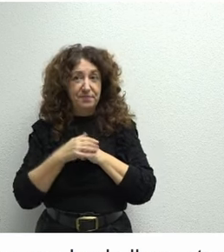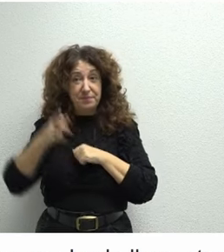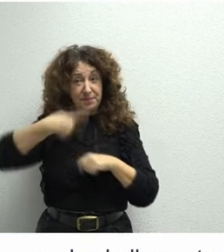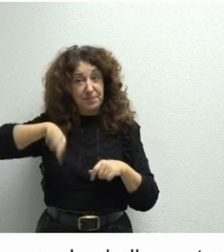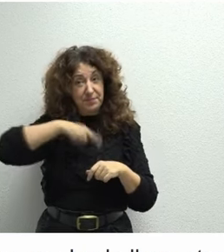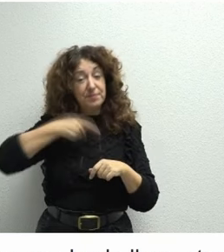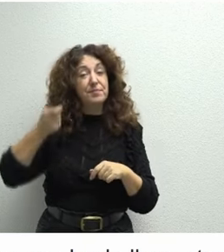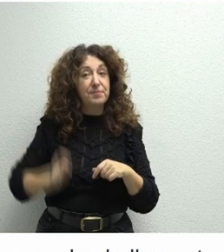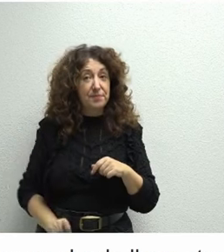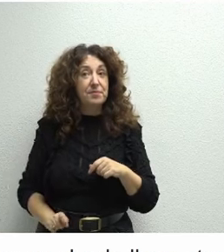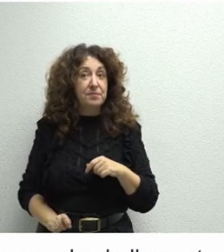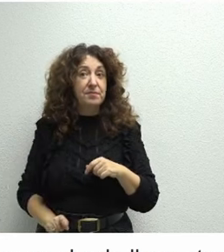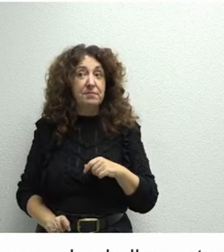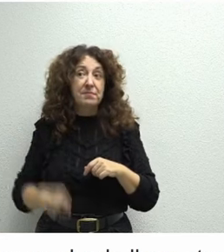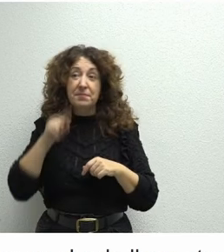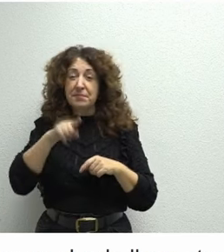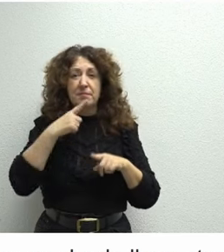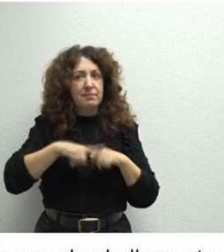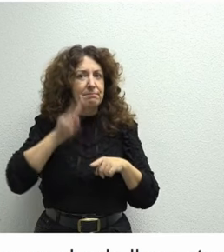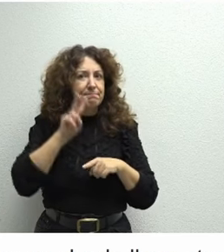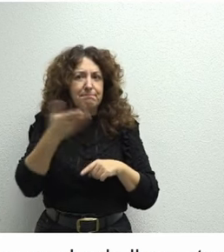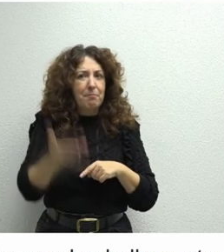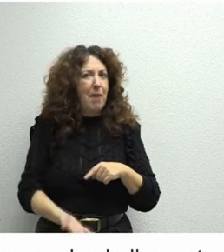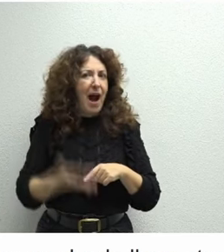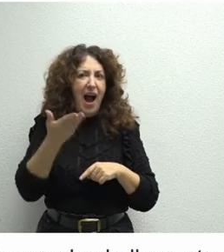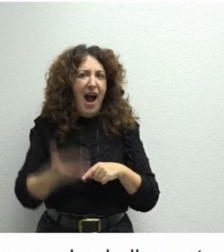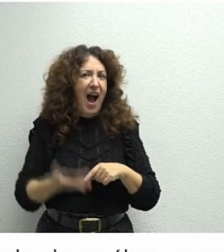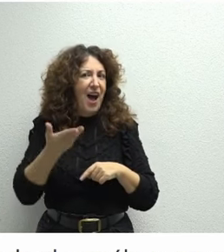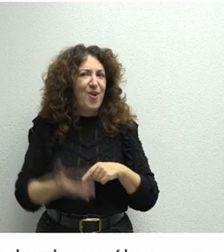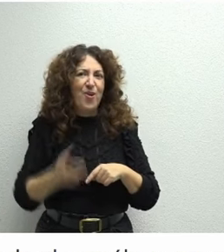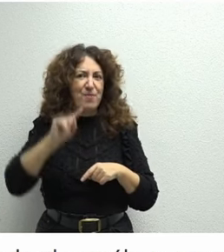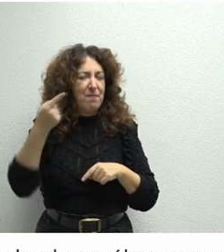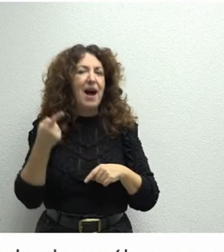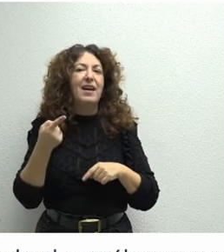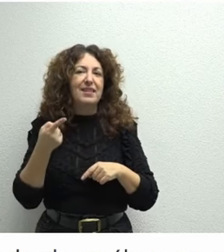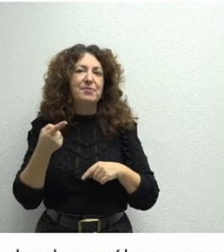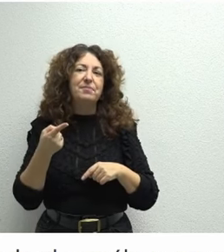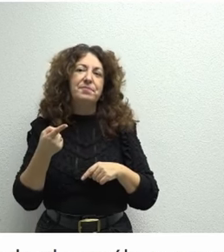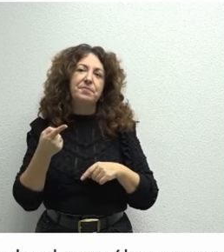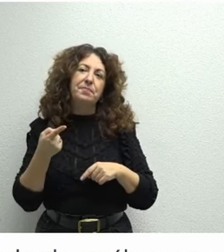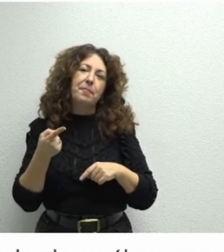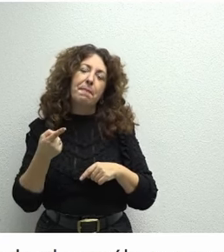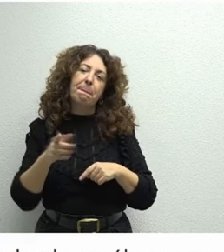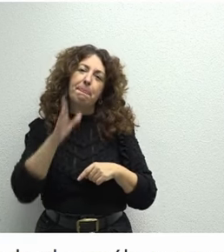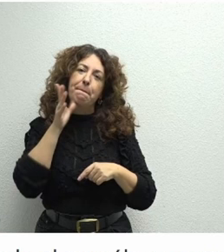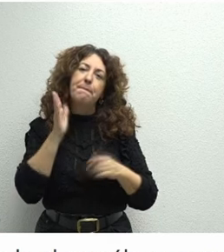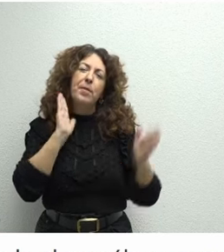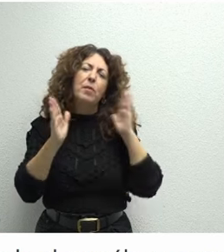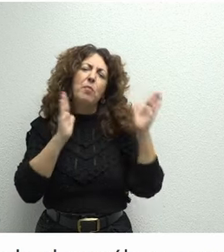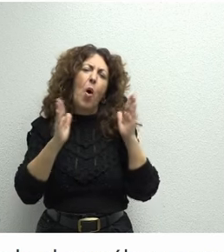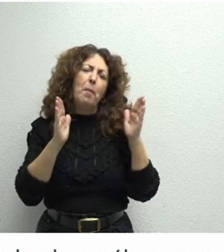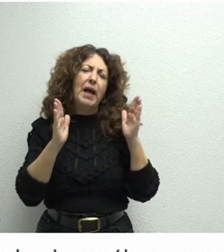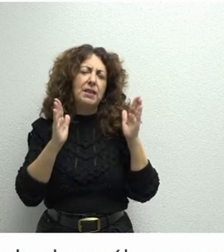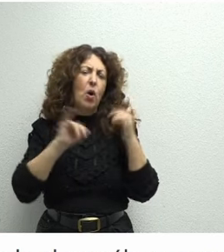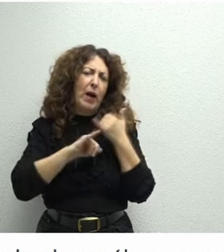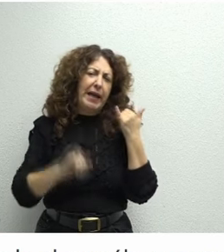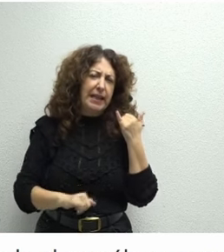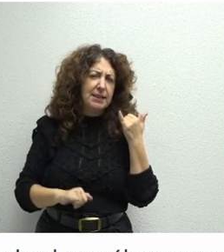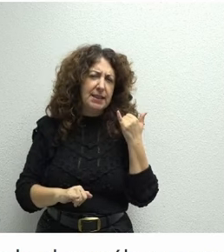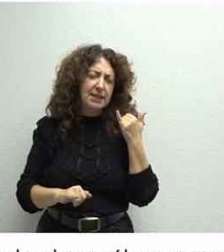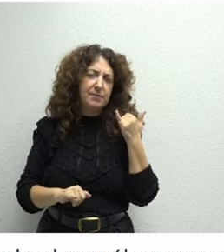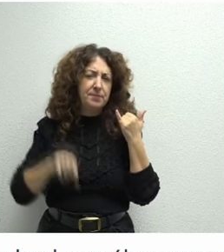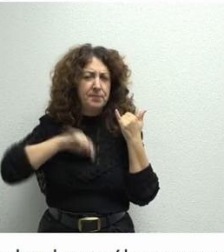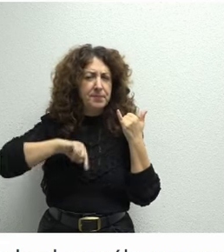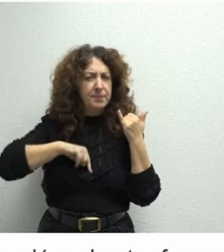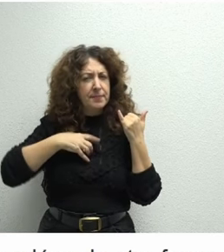profesionales es una de las cosas que más valoramos e Hay momentos que tenemos momentos de crisis y tener